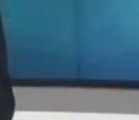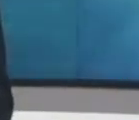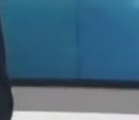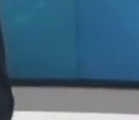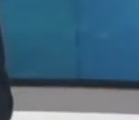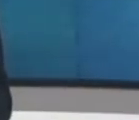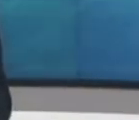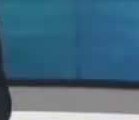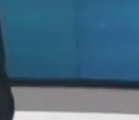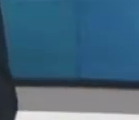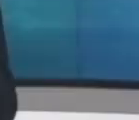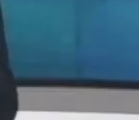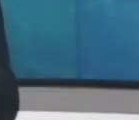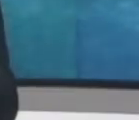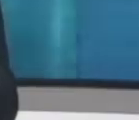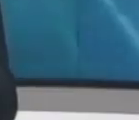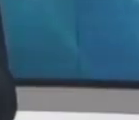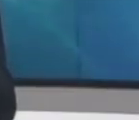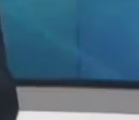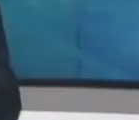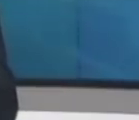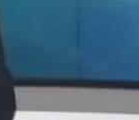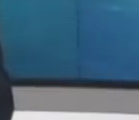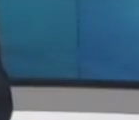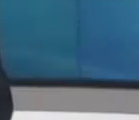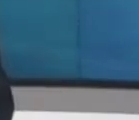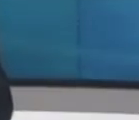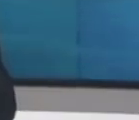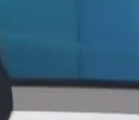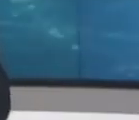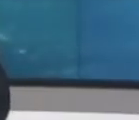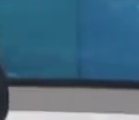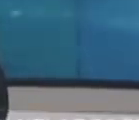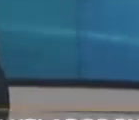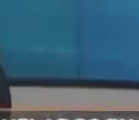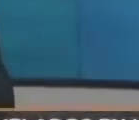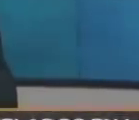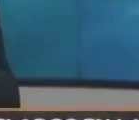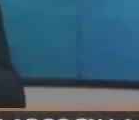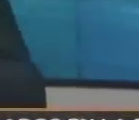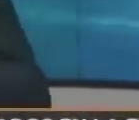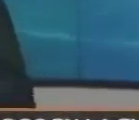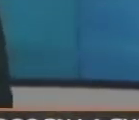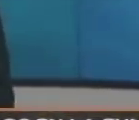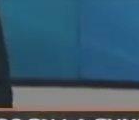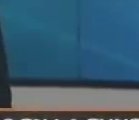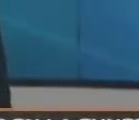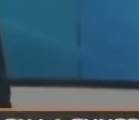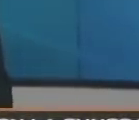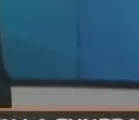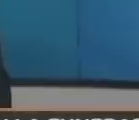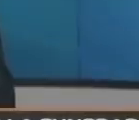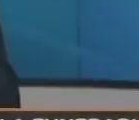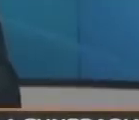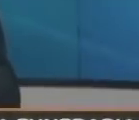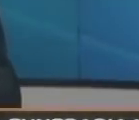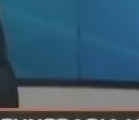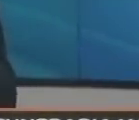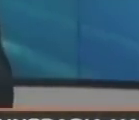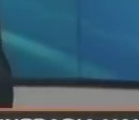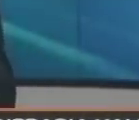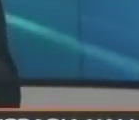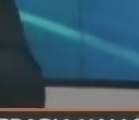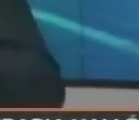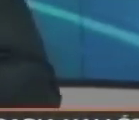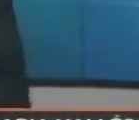Feliz tarde para todo el pueblo de Venezuela. Contacto en directo para contarles que nuestro país establece importantes acuerdos con el Fondo de las Naciones Unidas para la Infancia, la UNICEF.